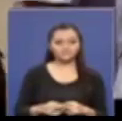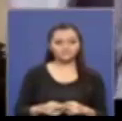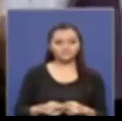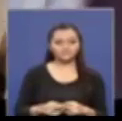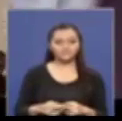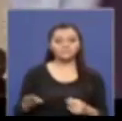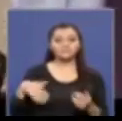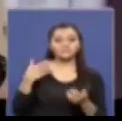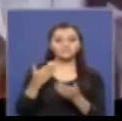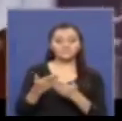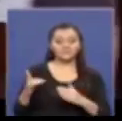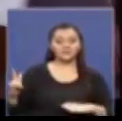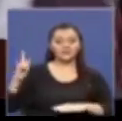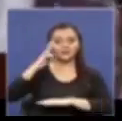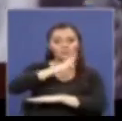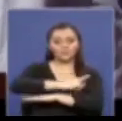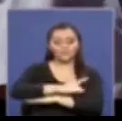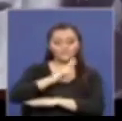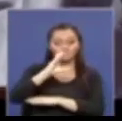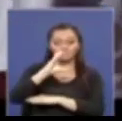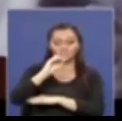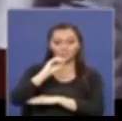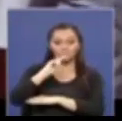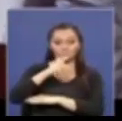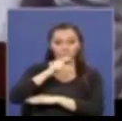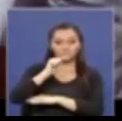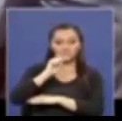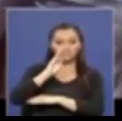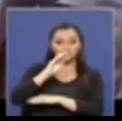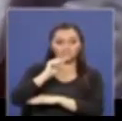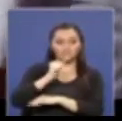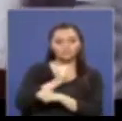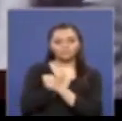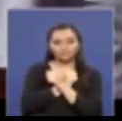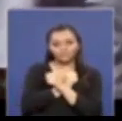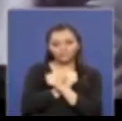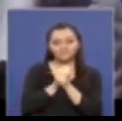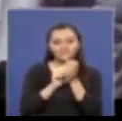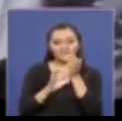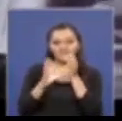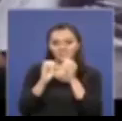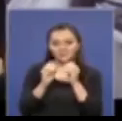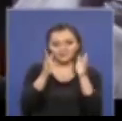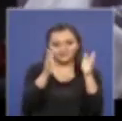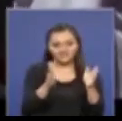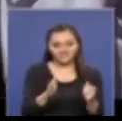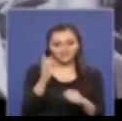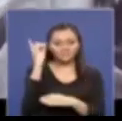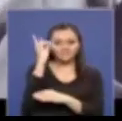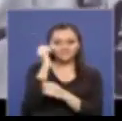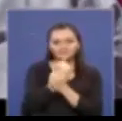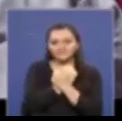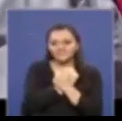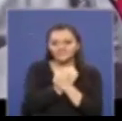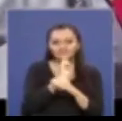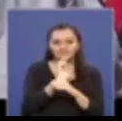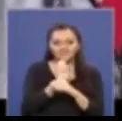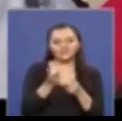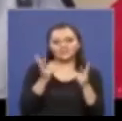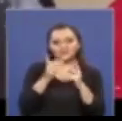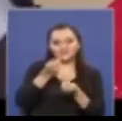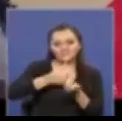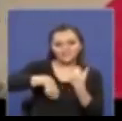Estamos llegando al aeropuerto de Cochabamba, siempre nos reciben con mucho cariño, los hermanos bolivianos aprecian mucho al Ecuador y nosotros